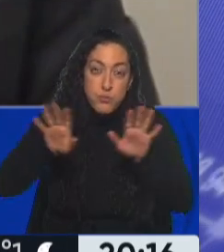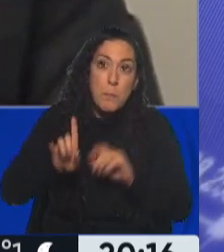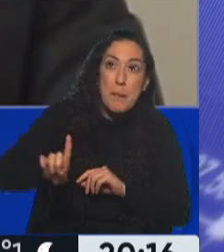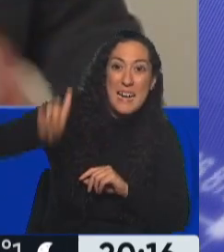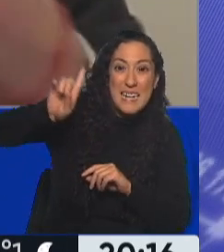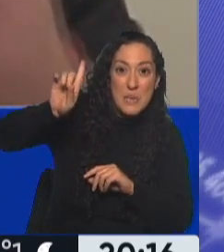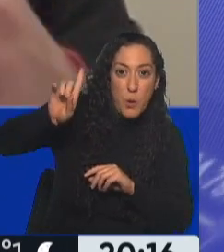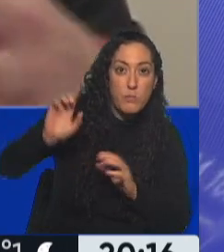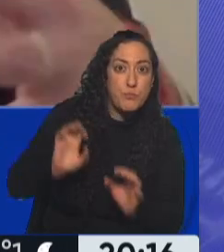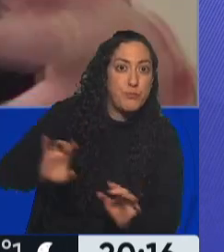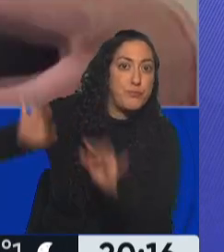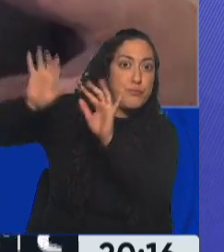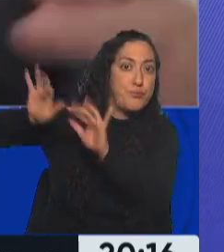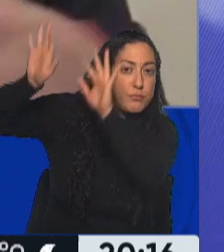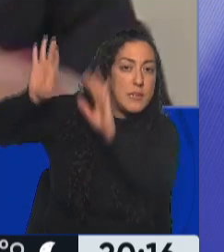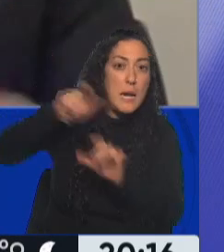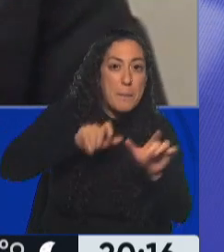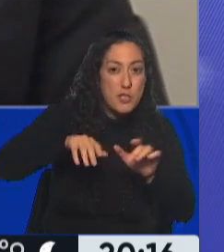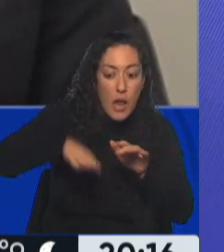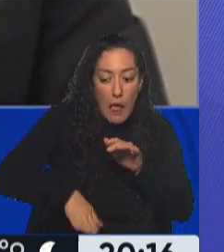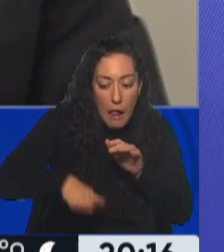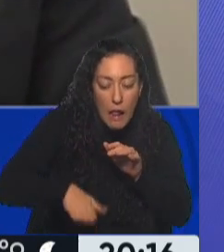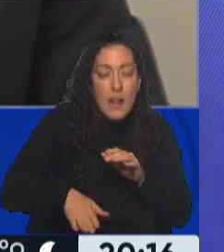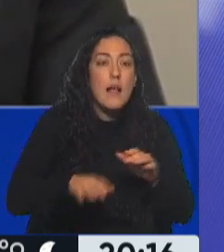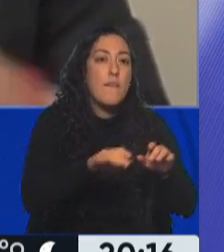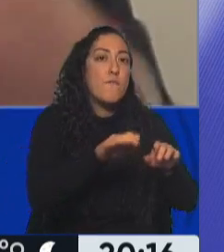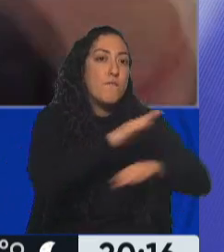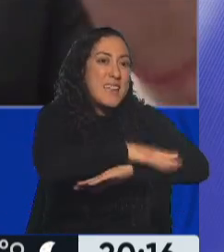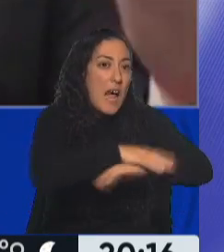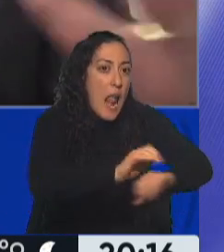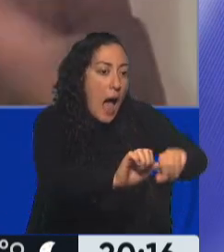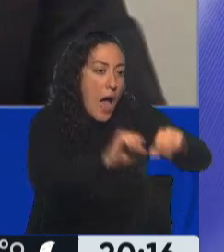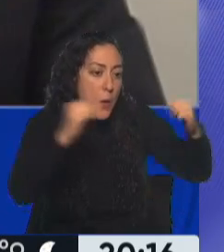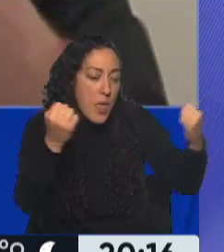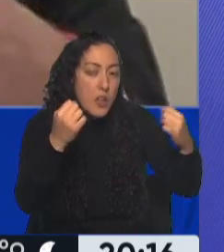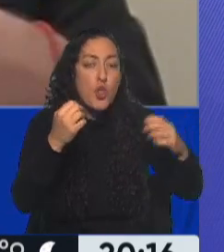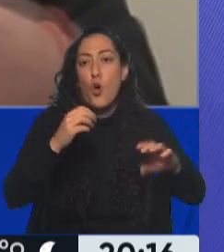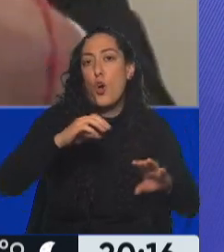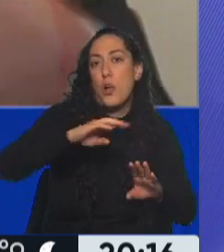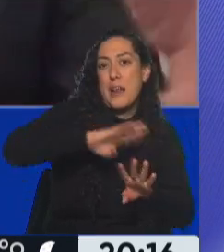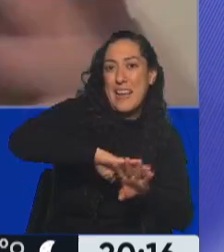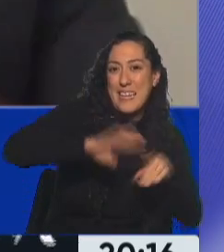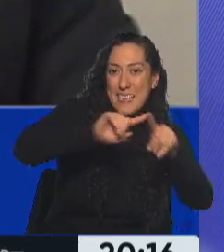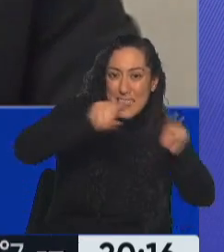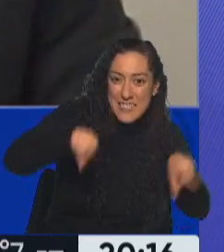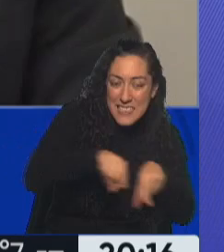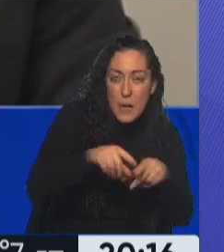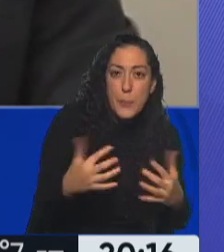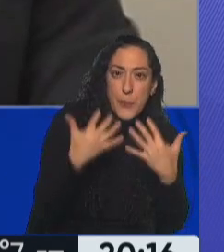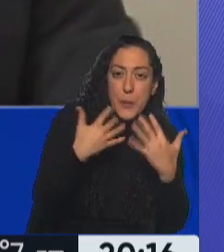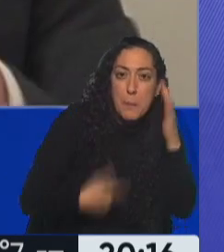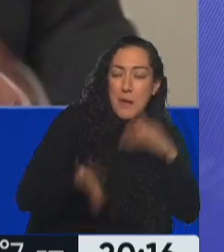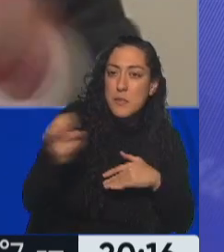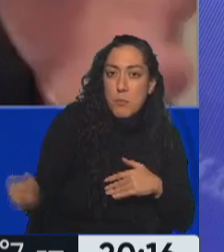alta, en la parte alta, y después tratar de abrir una ventana, alguna rejilla, algo para ventilar, ¿no? Que es la clave de